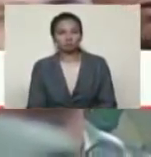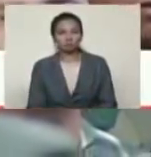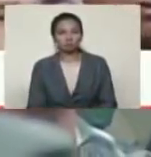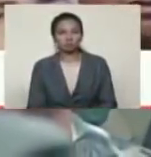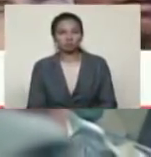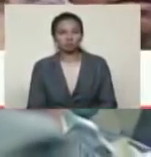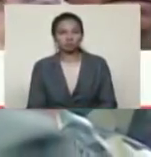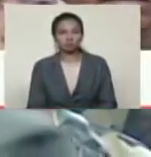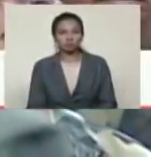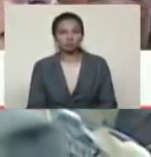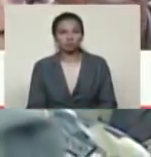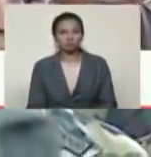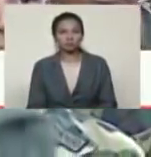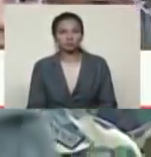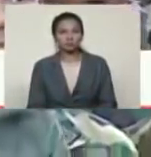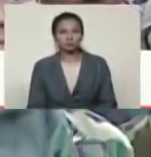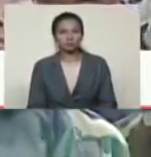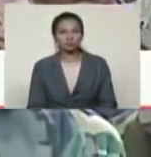han hecho todo.